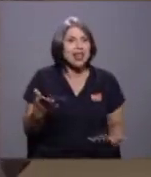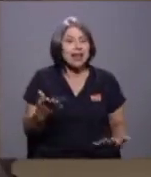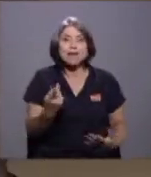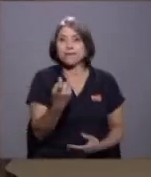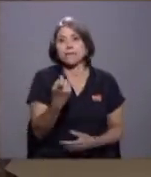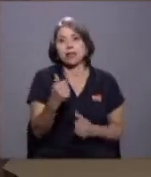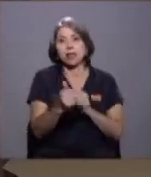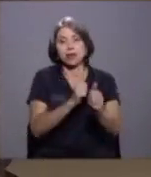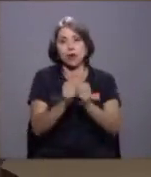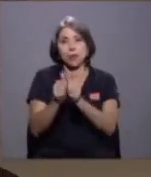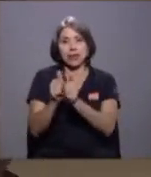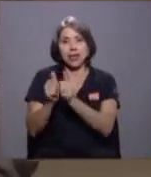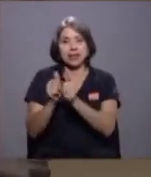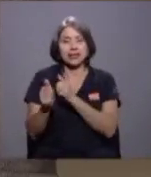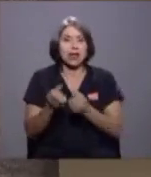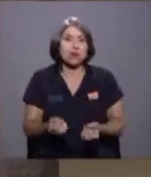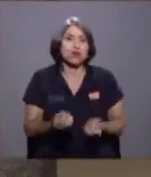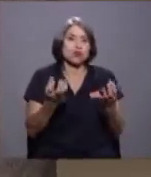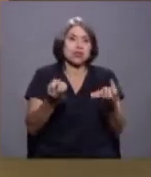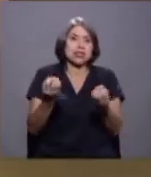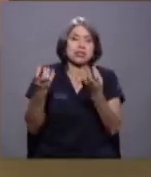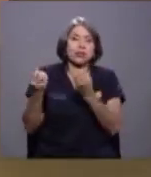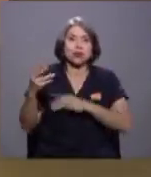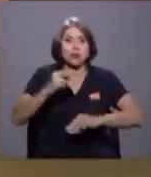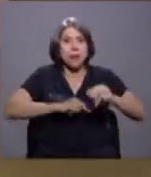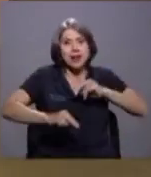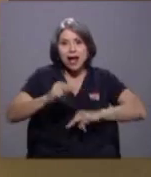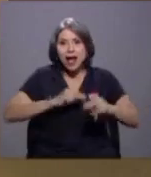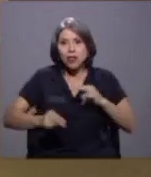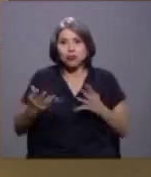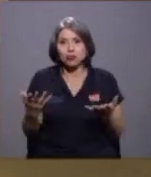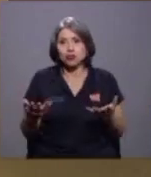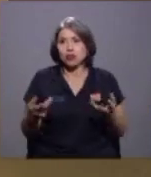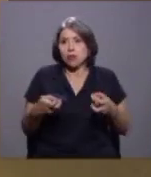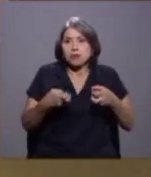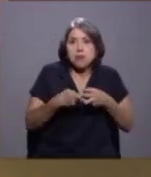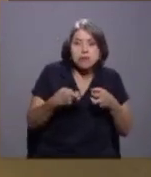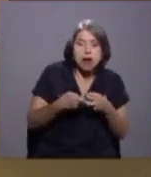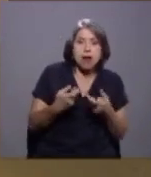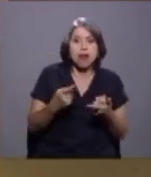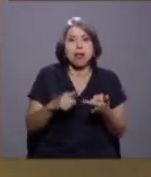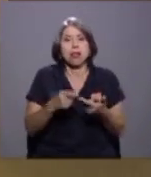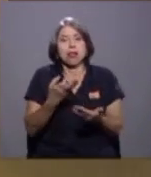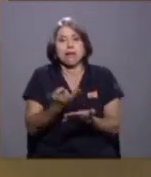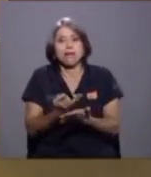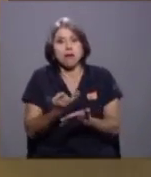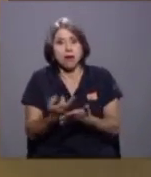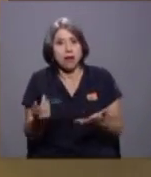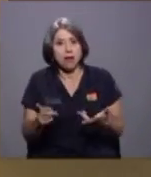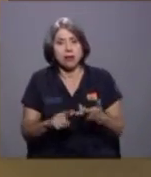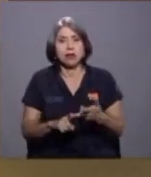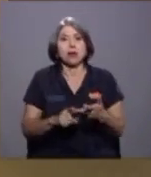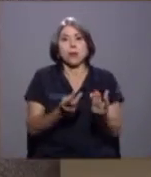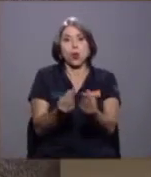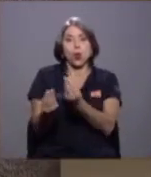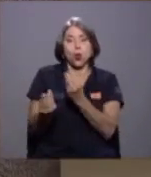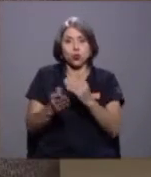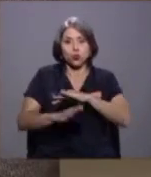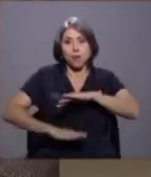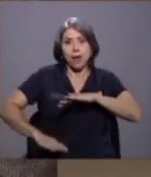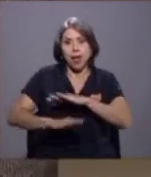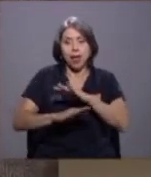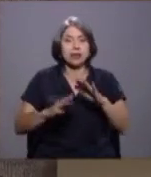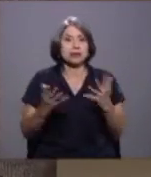competencia en muchísimos mercados, los energéticos, los financieros, toda la canasta básica,